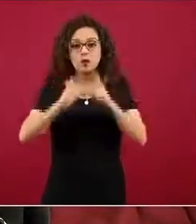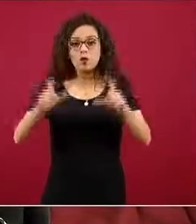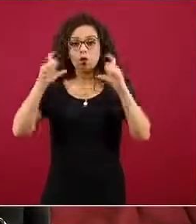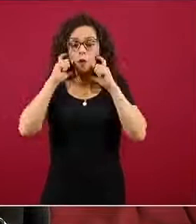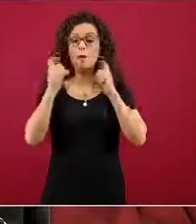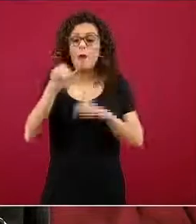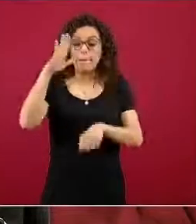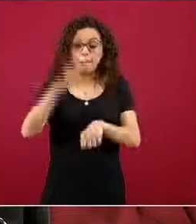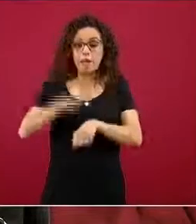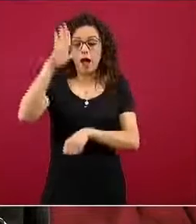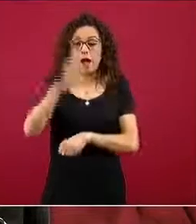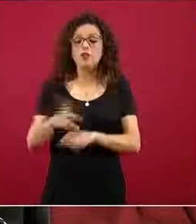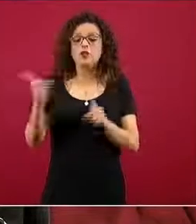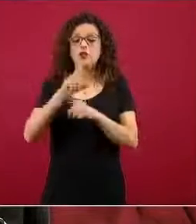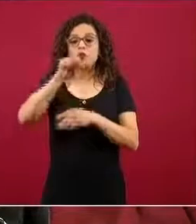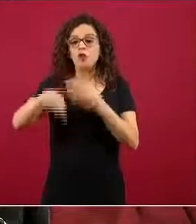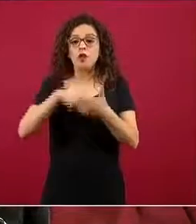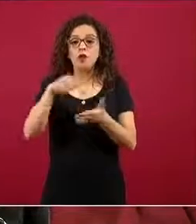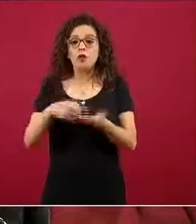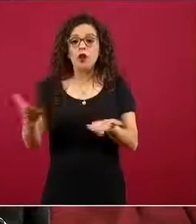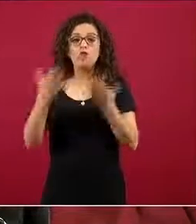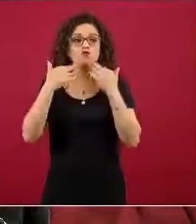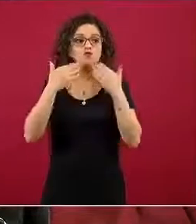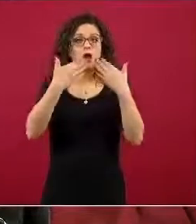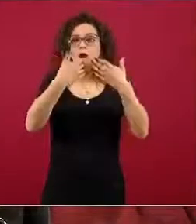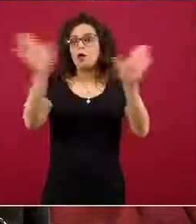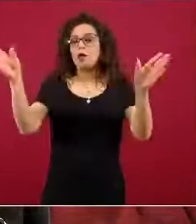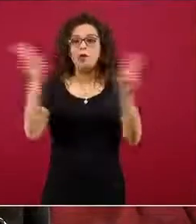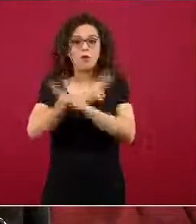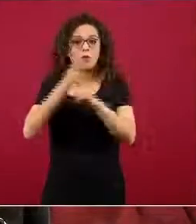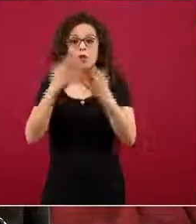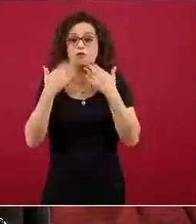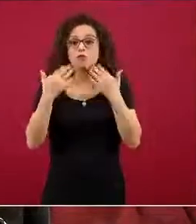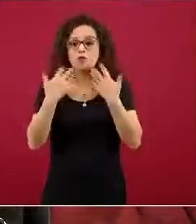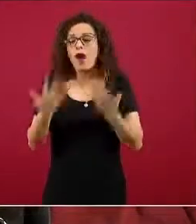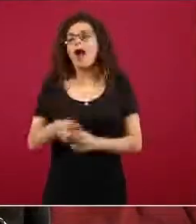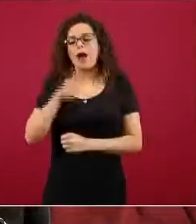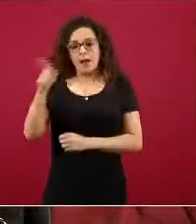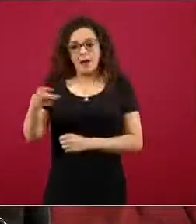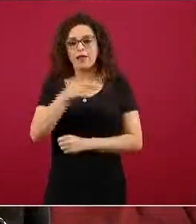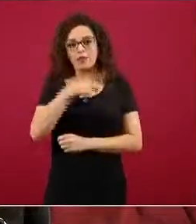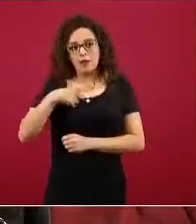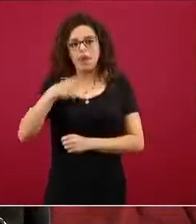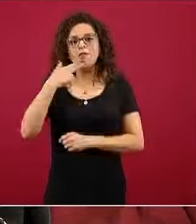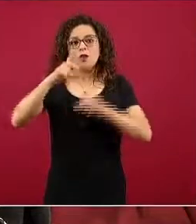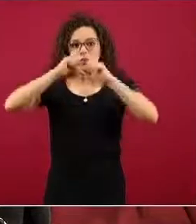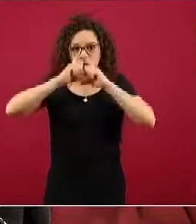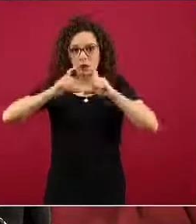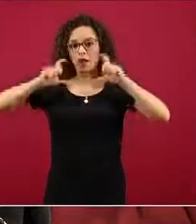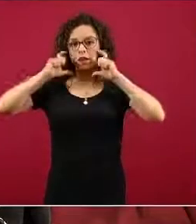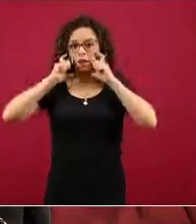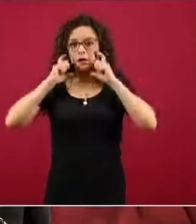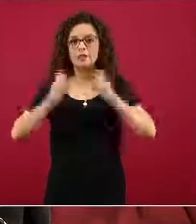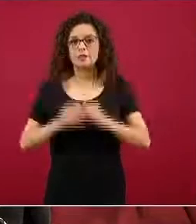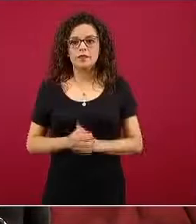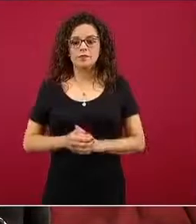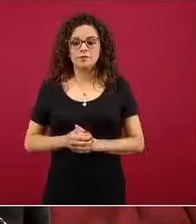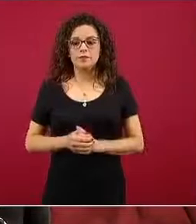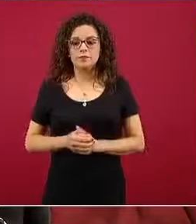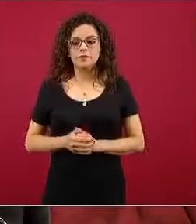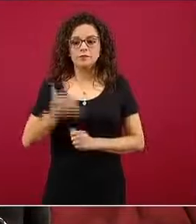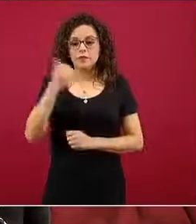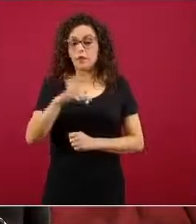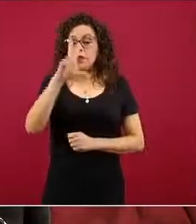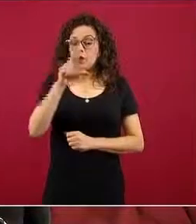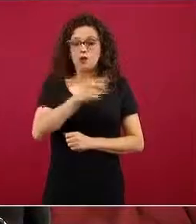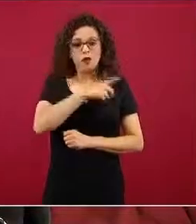no se puede asegurar, muy importante. Y finalmente, pues el mensaje de no disminuir las reuniones, no vayas a